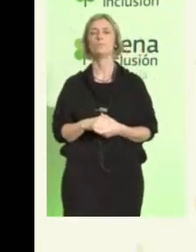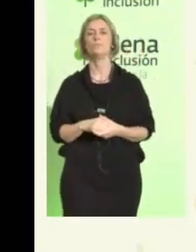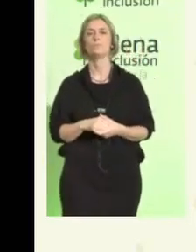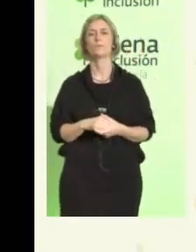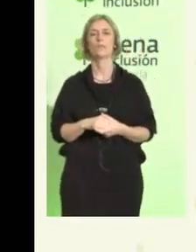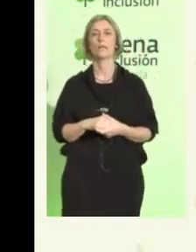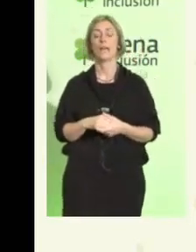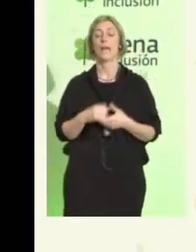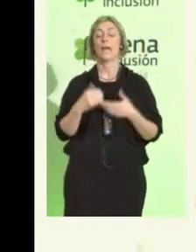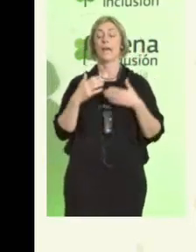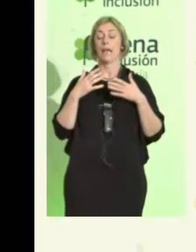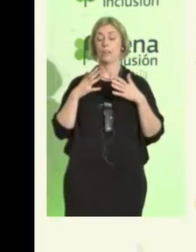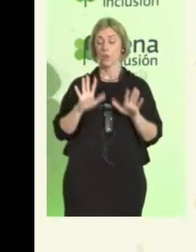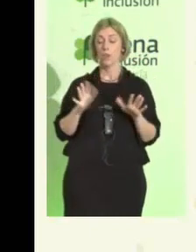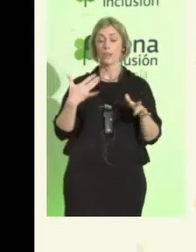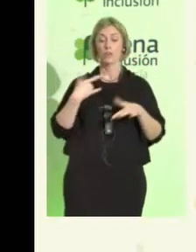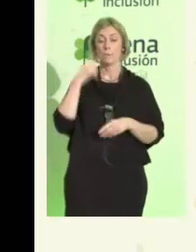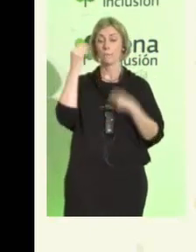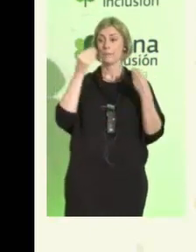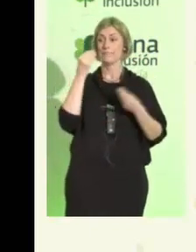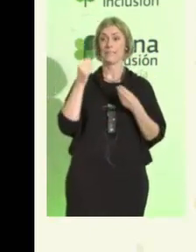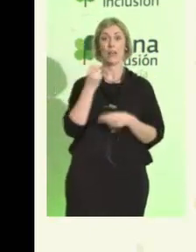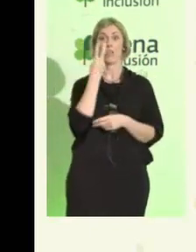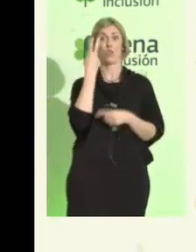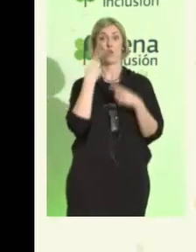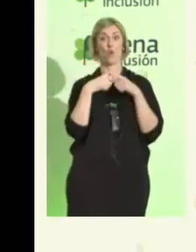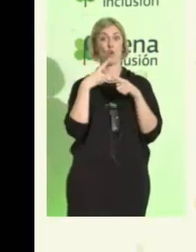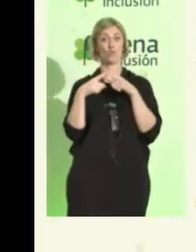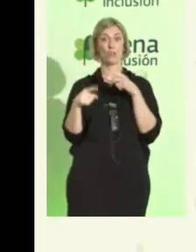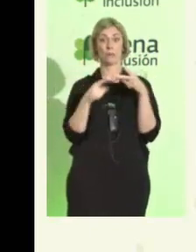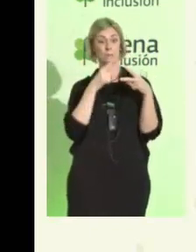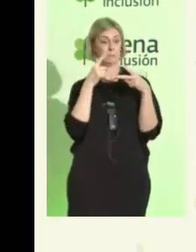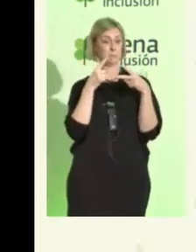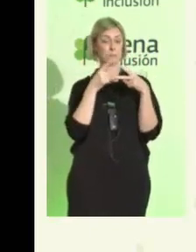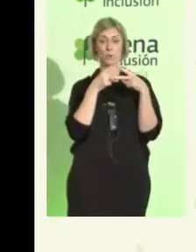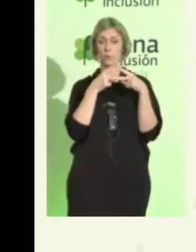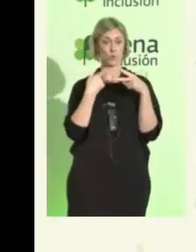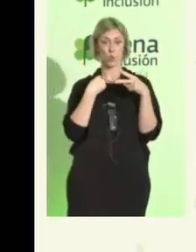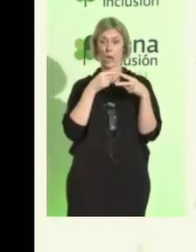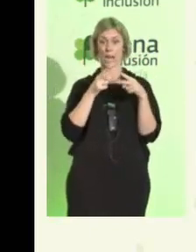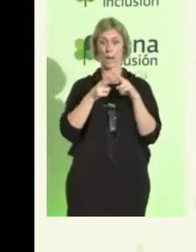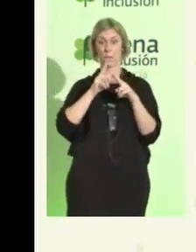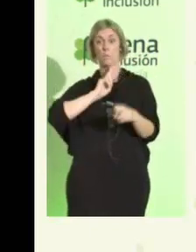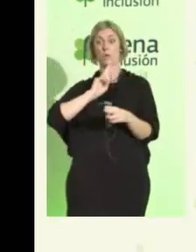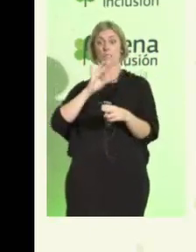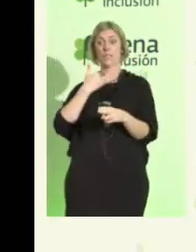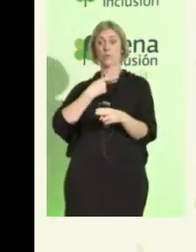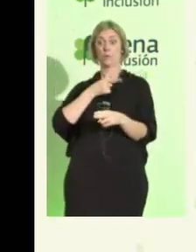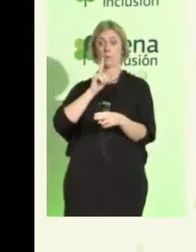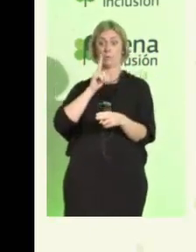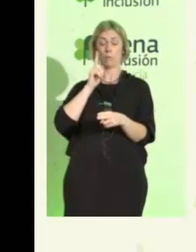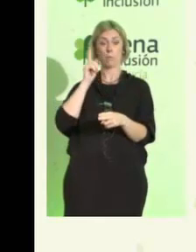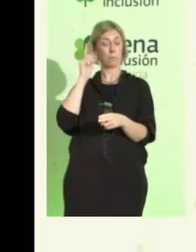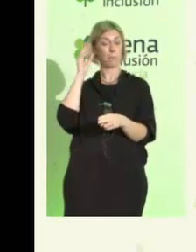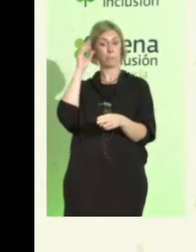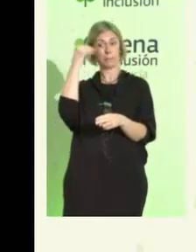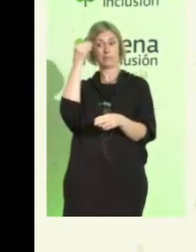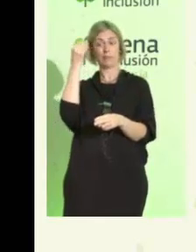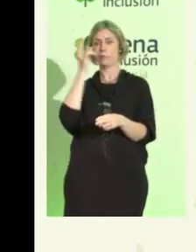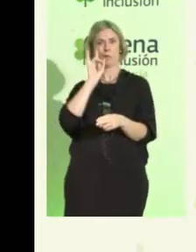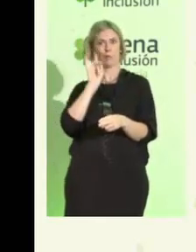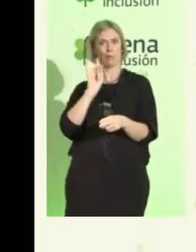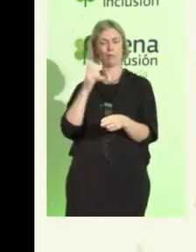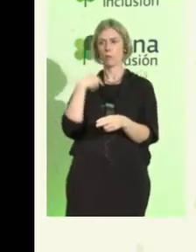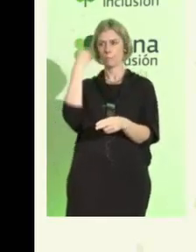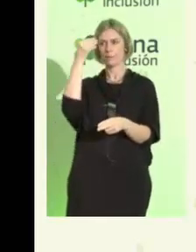Así que tuve dos pensamientos. Esa no era la respuesta que esperaba en absoluto. Estaba esperando una reacción